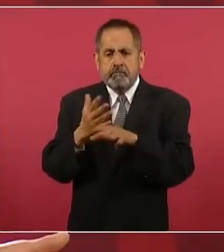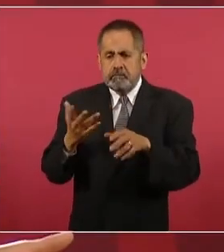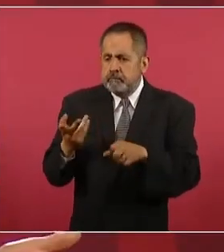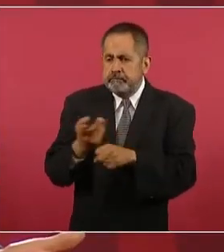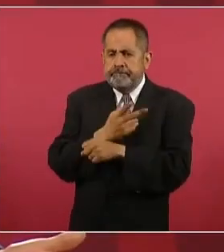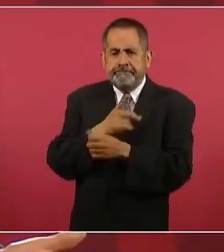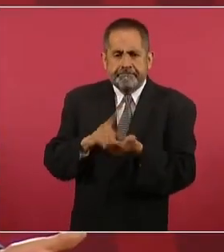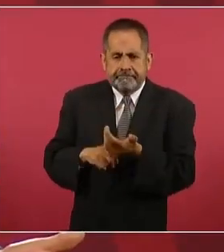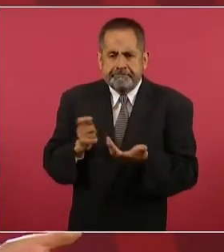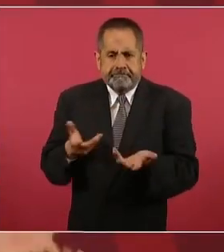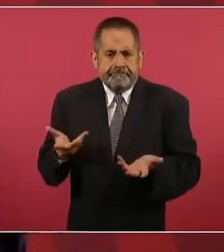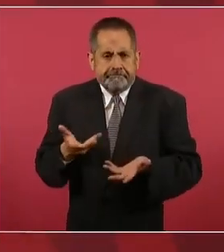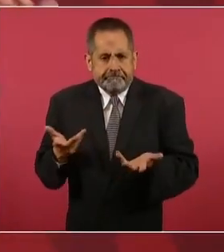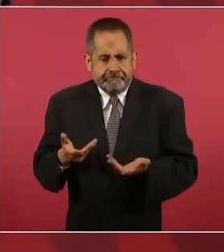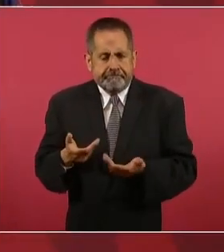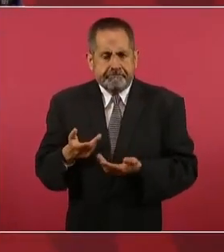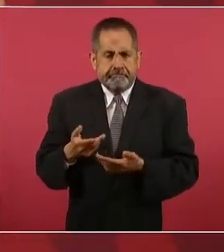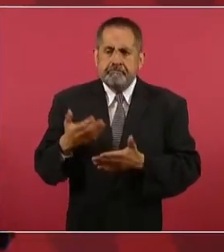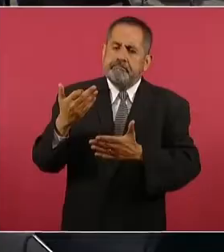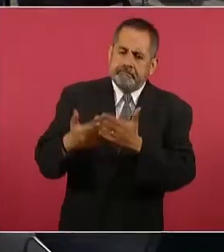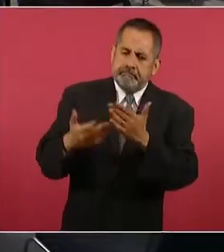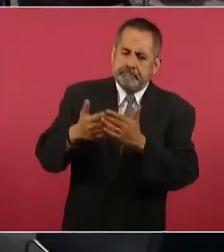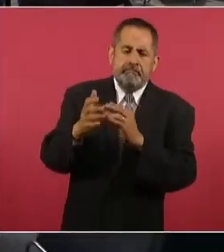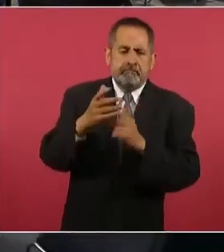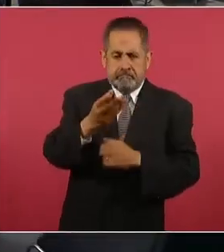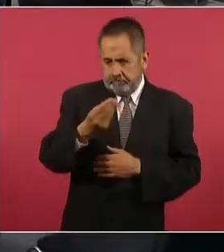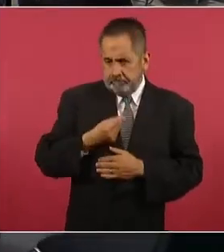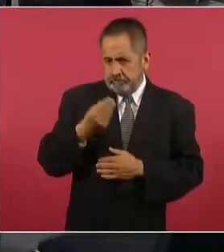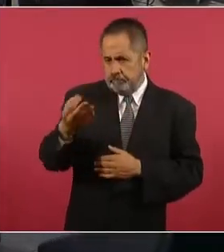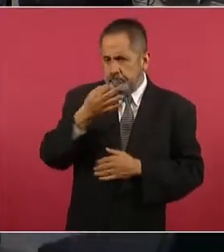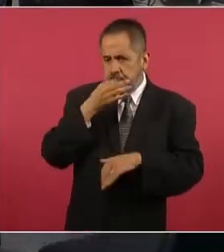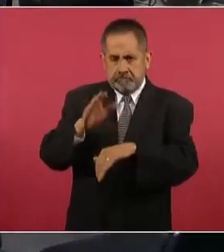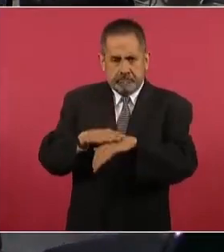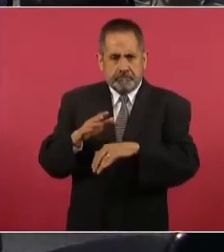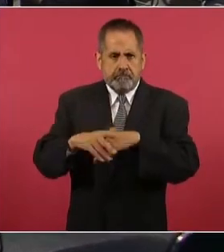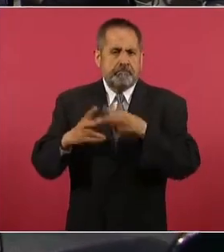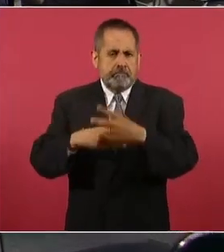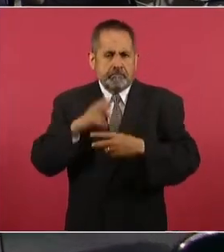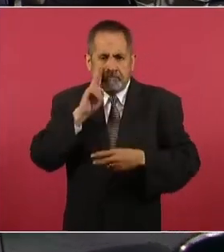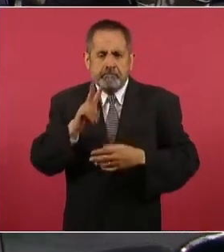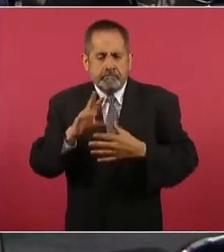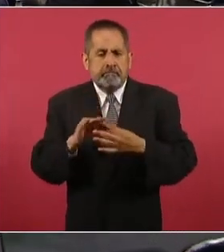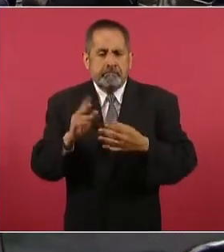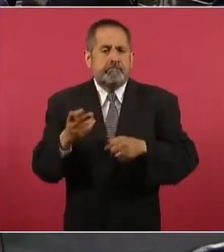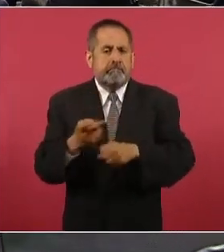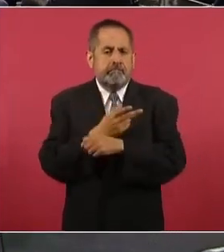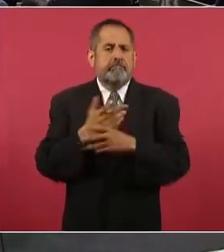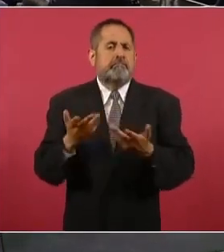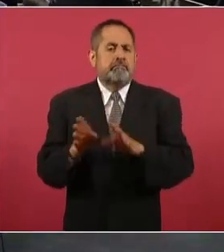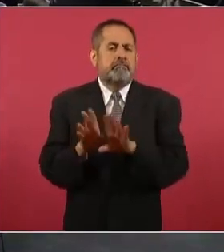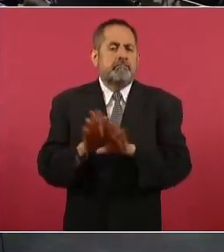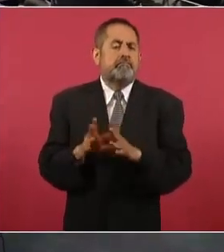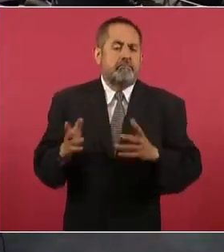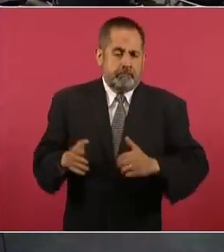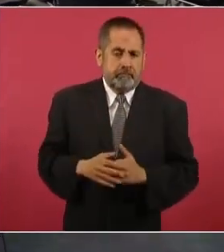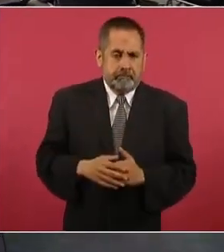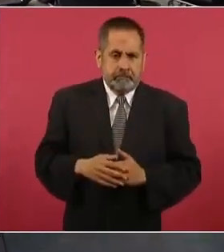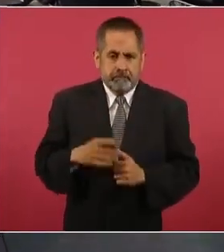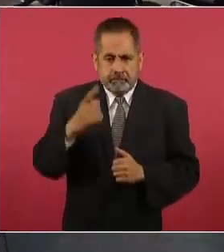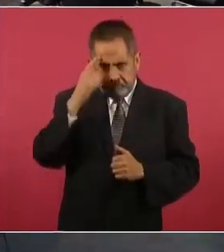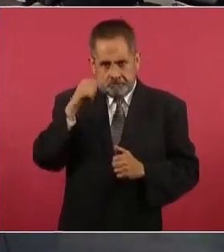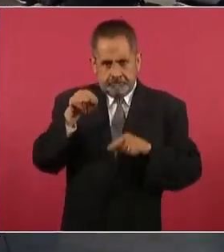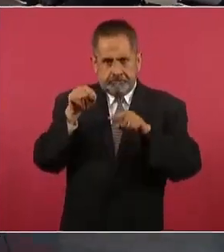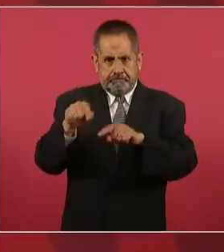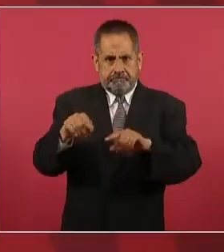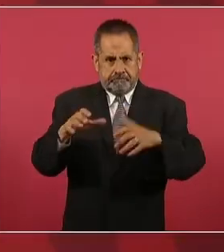hizo y qué falta, y ya veríamos cómo le hacemos